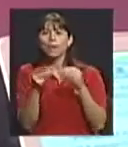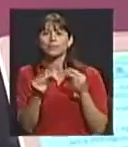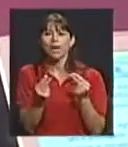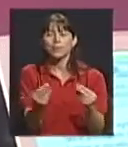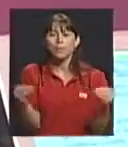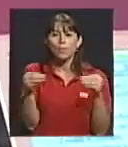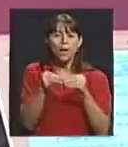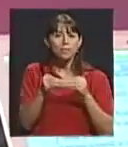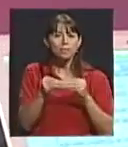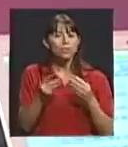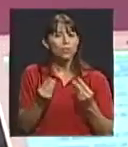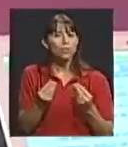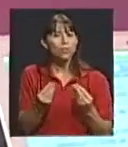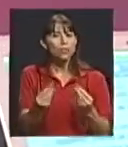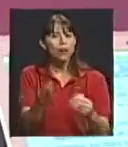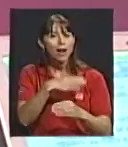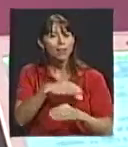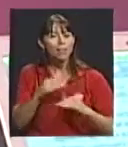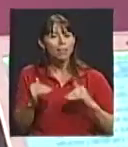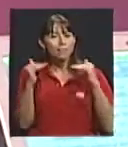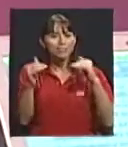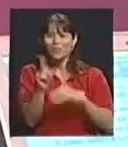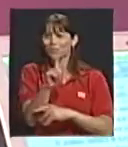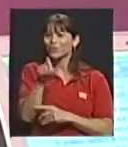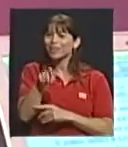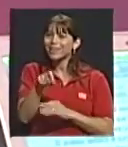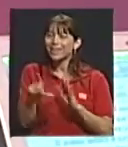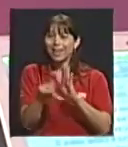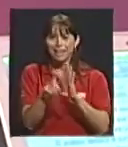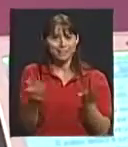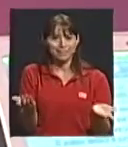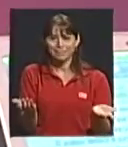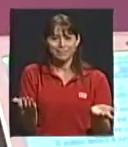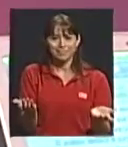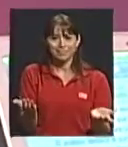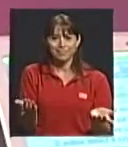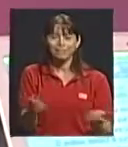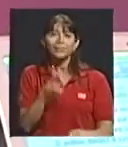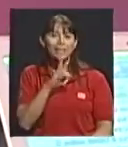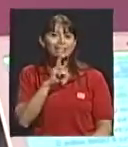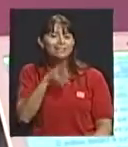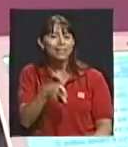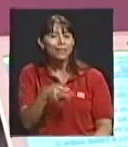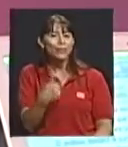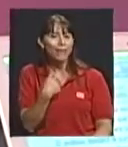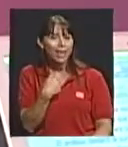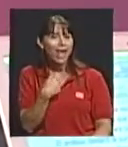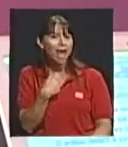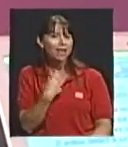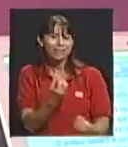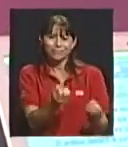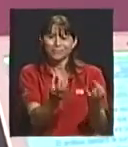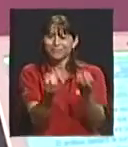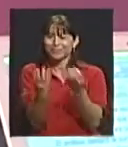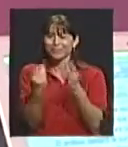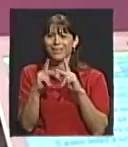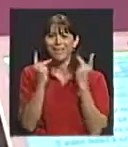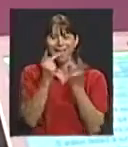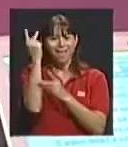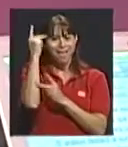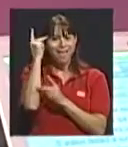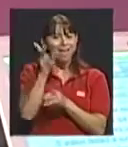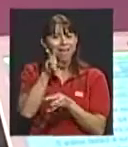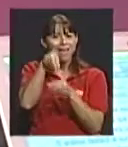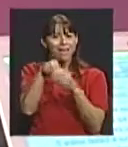más ágiles y de más alta calidad no requieren leyes Es cierto que hay un multipartidismo en la